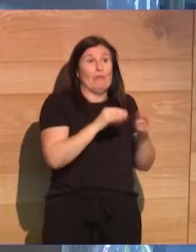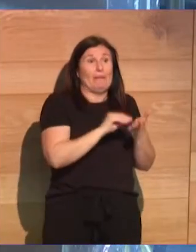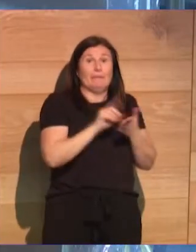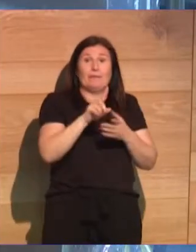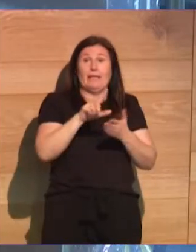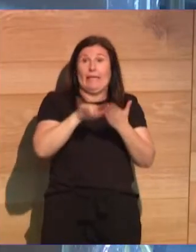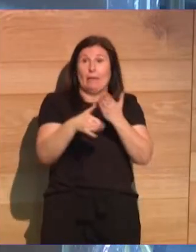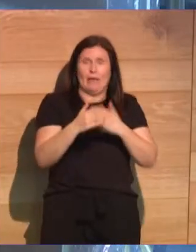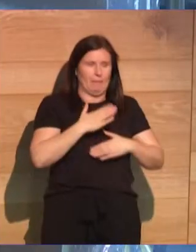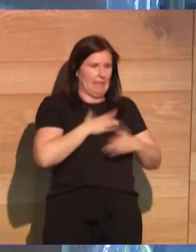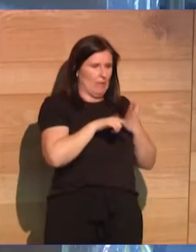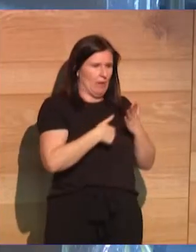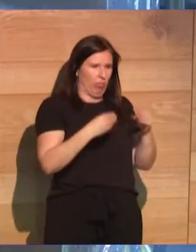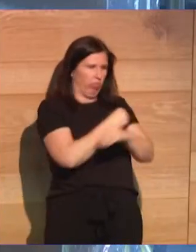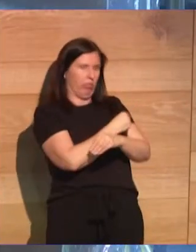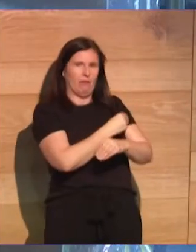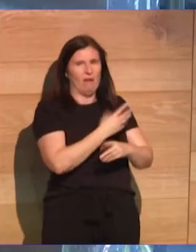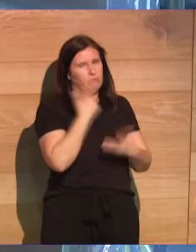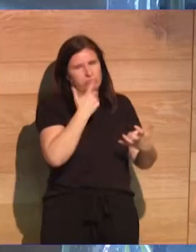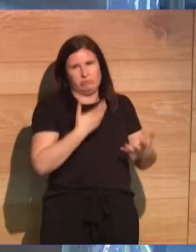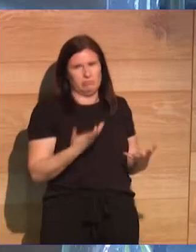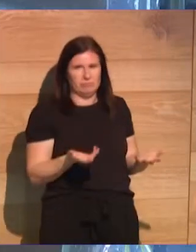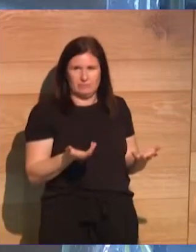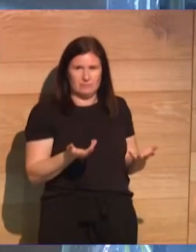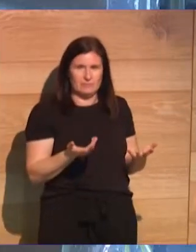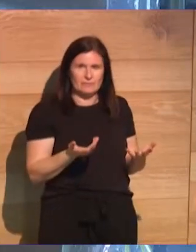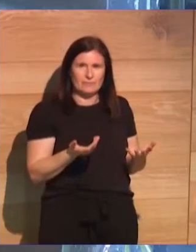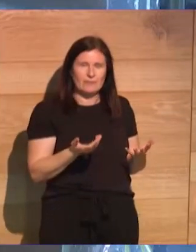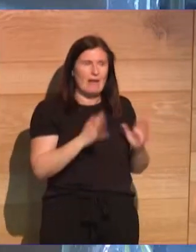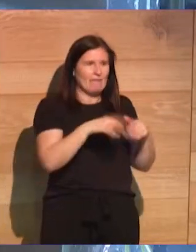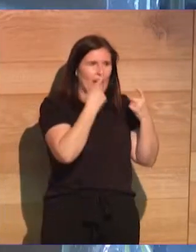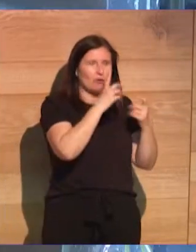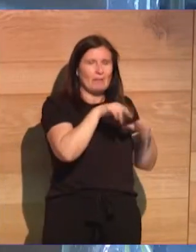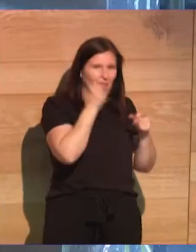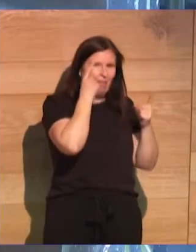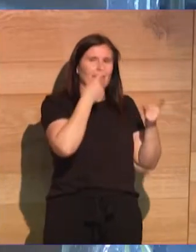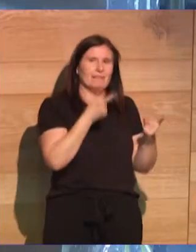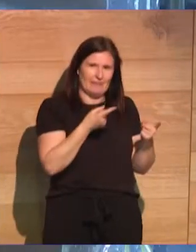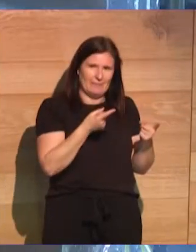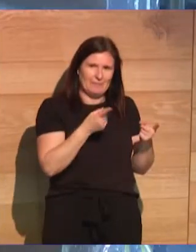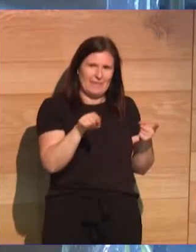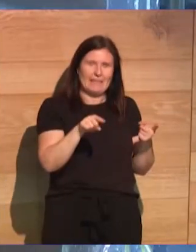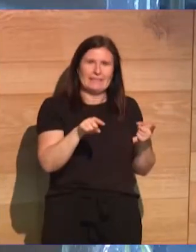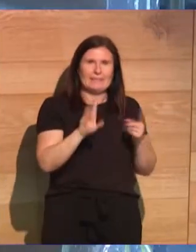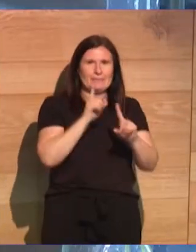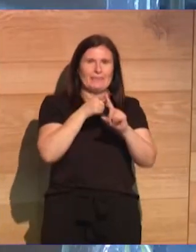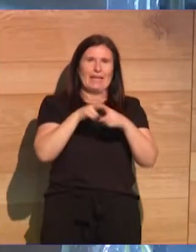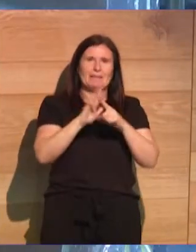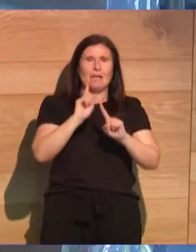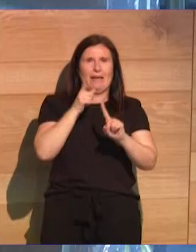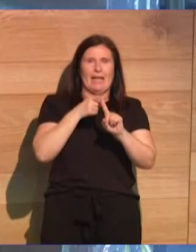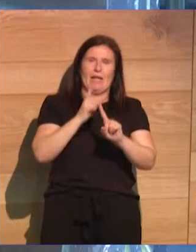el lenguaje, o sea, que se nota muchísimo. Entonces, ellos luego se dan cuenta también. O sea, cuando empiezan a usarlo y